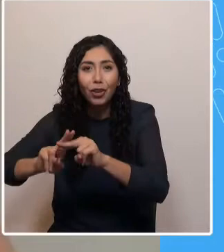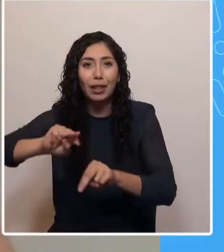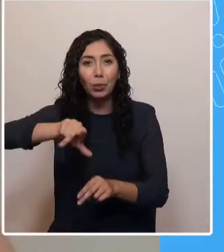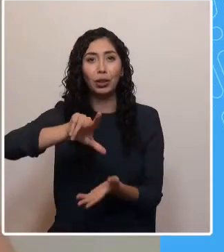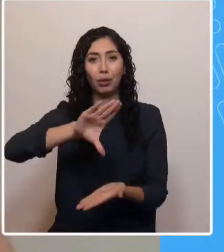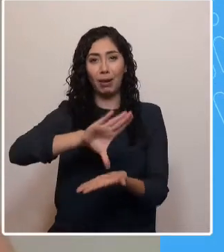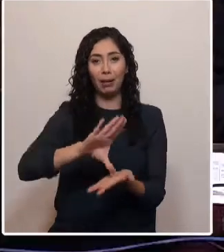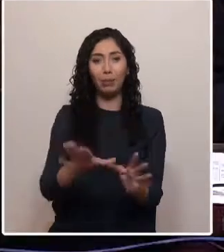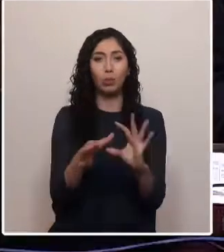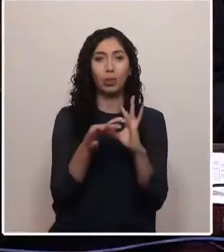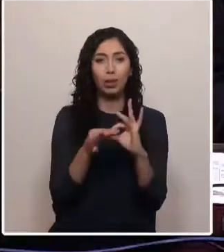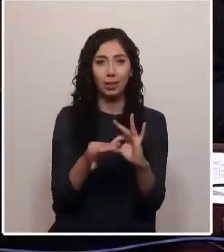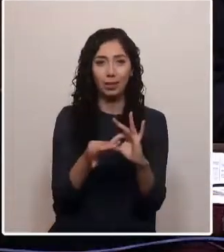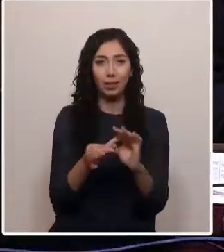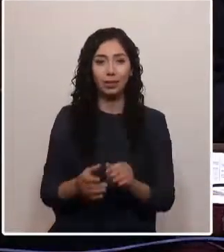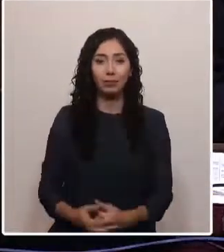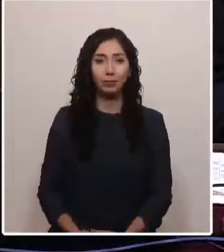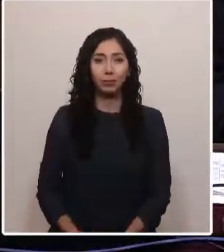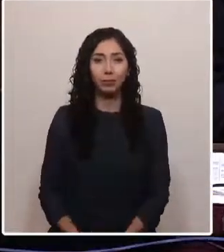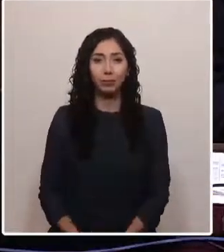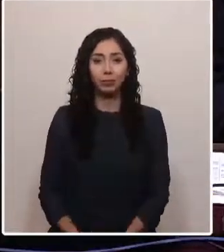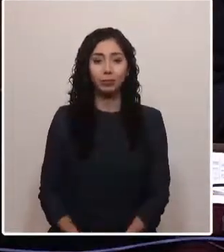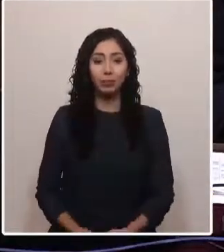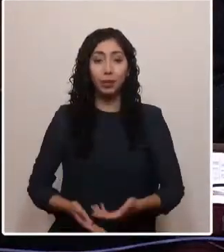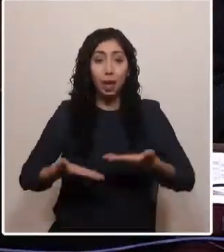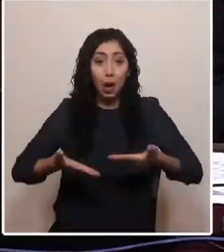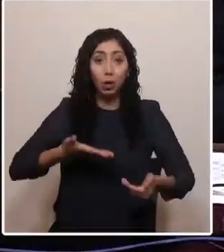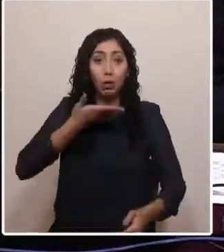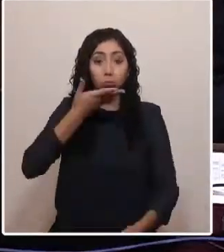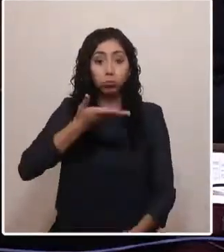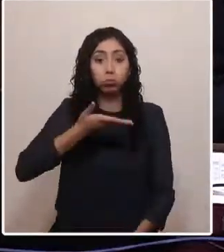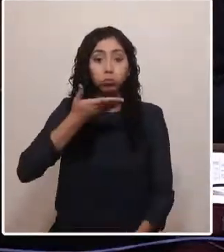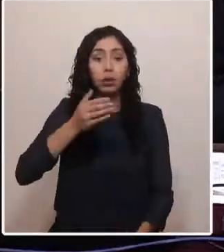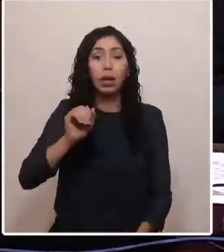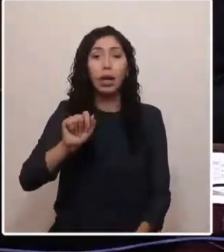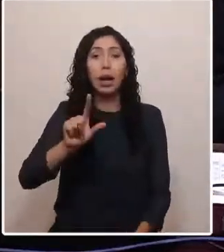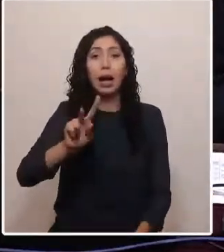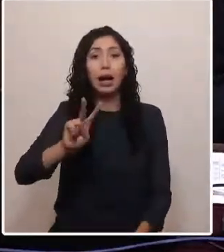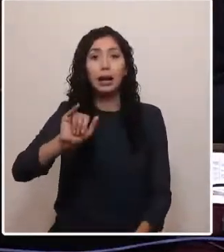gracias. Tiene la palabra el convencional Alvin Saldaña.